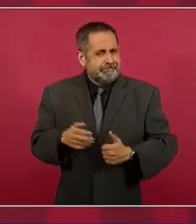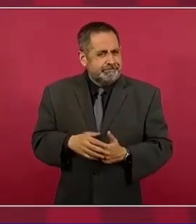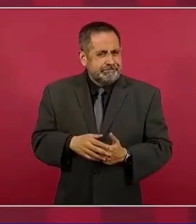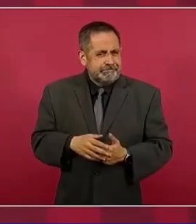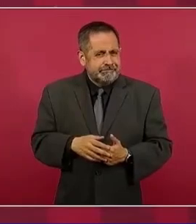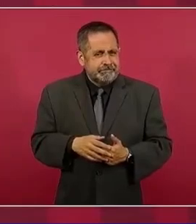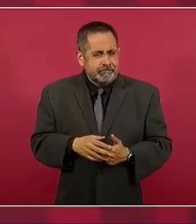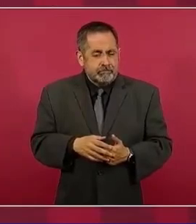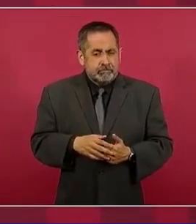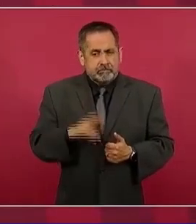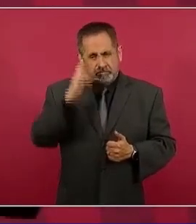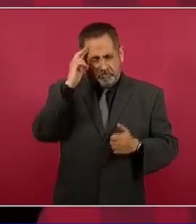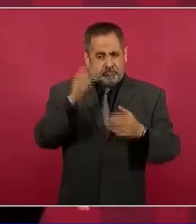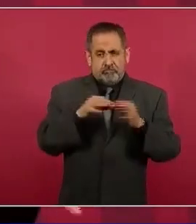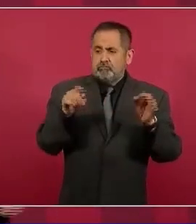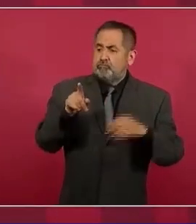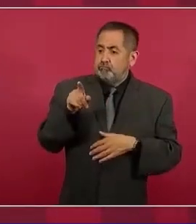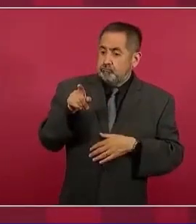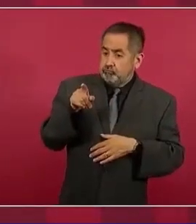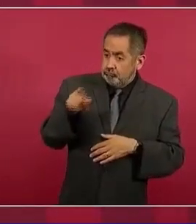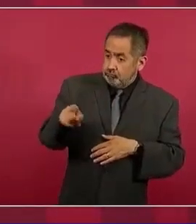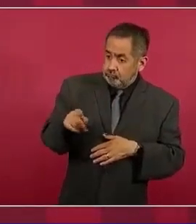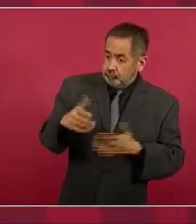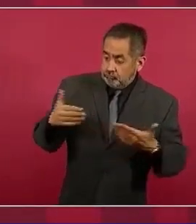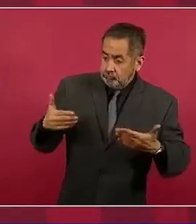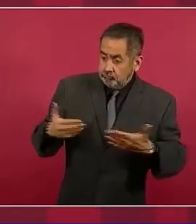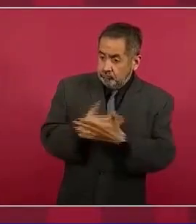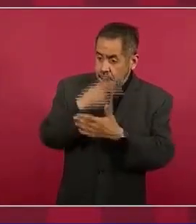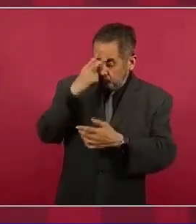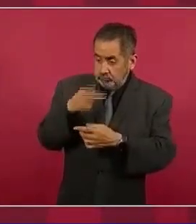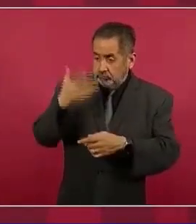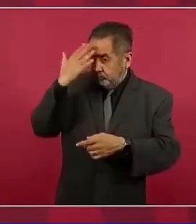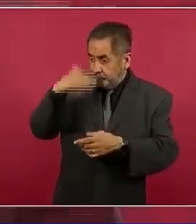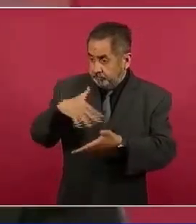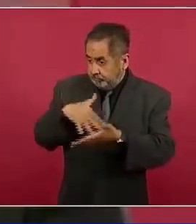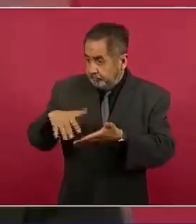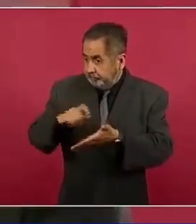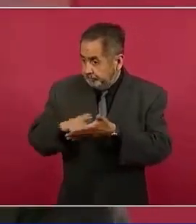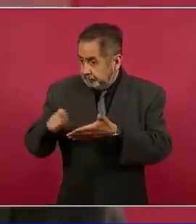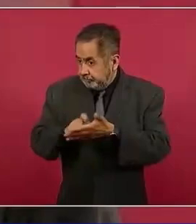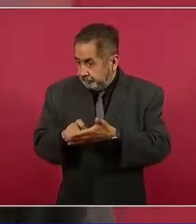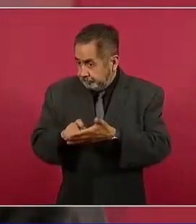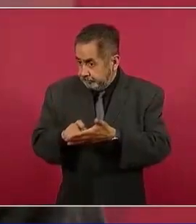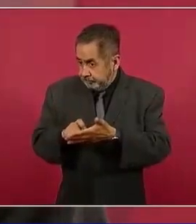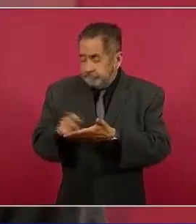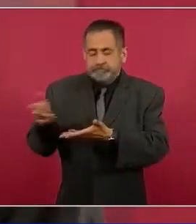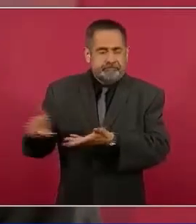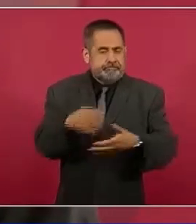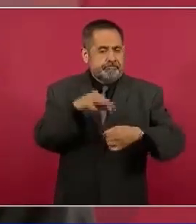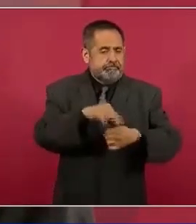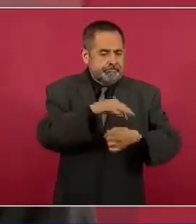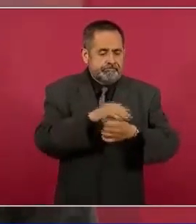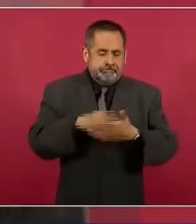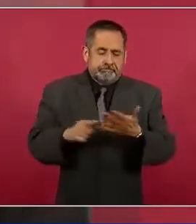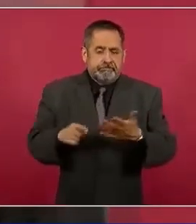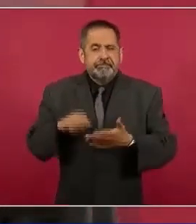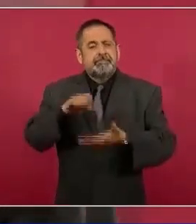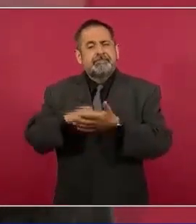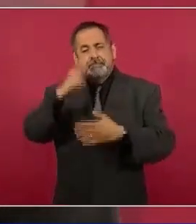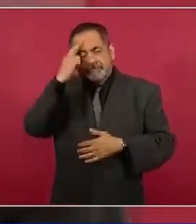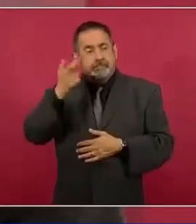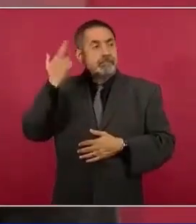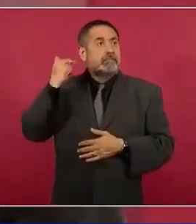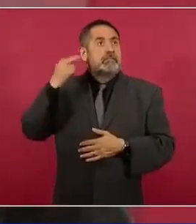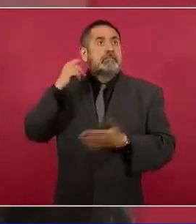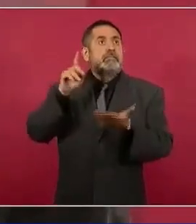que se considerara ciudadano. Bueno, en todo el siglo XIX, en la mayor parte del siglo XIX, no se